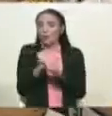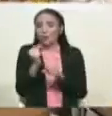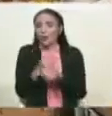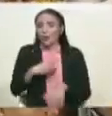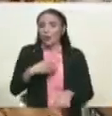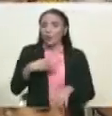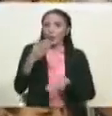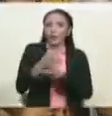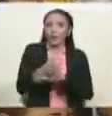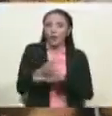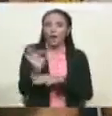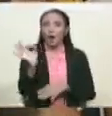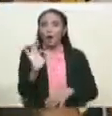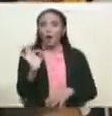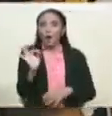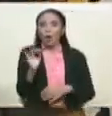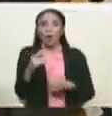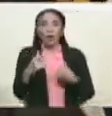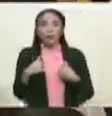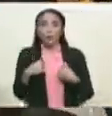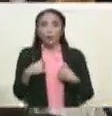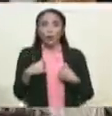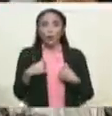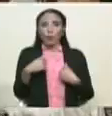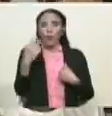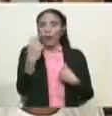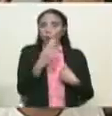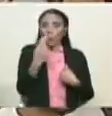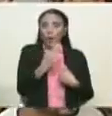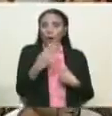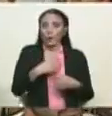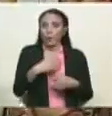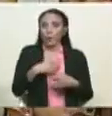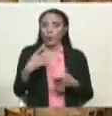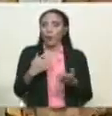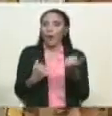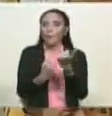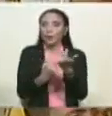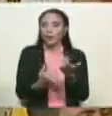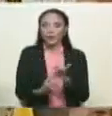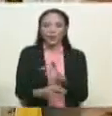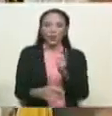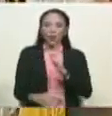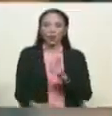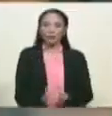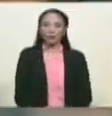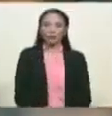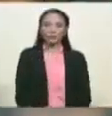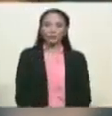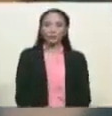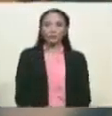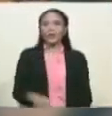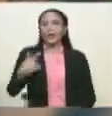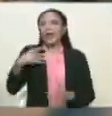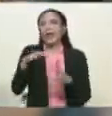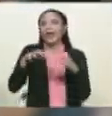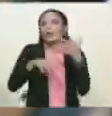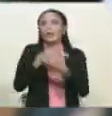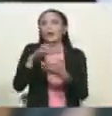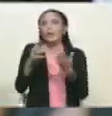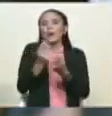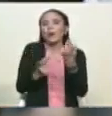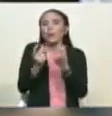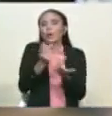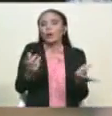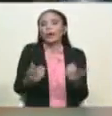en las dificultades económicas para no hacer lo que tienen que hacer. No, bueno, la guerra económica no me lo permitió. Y cuando